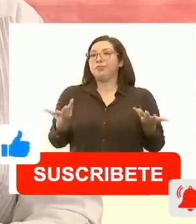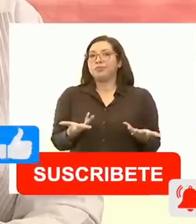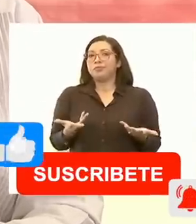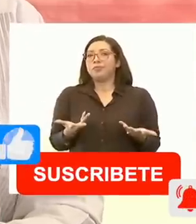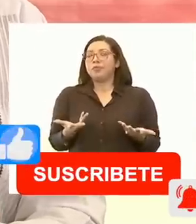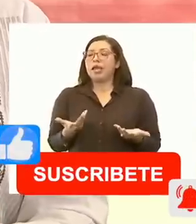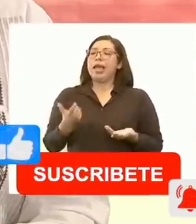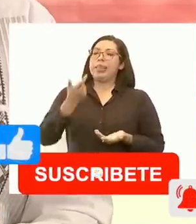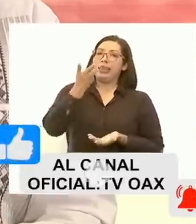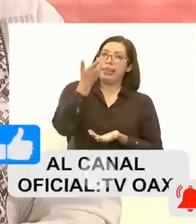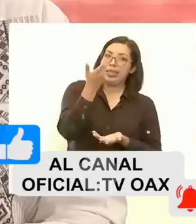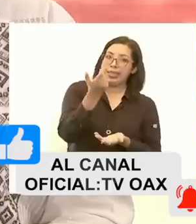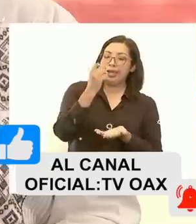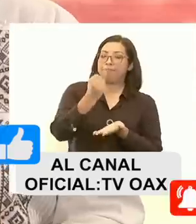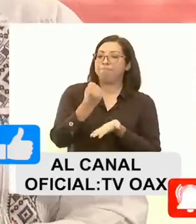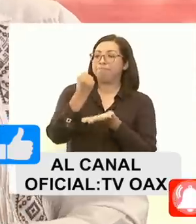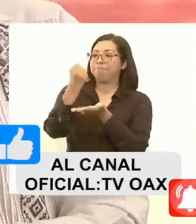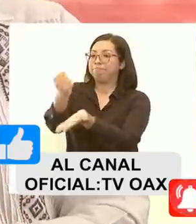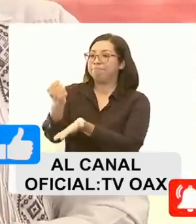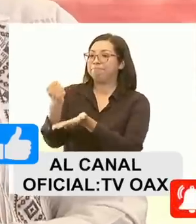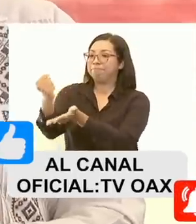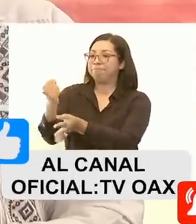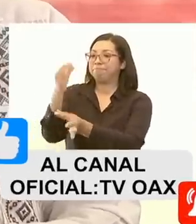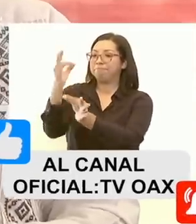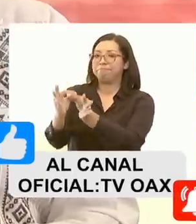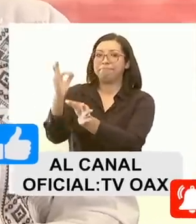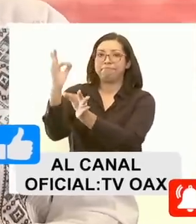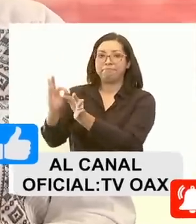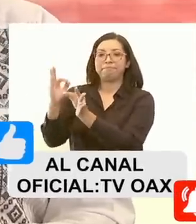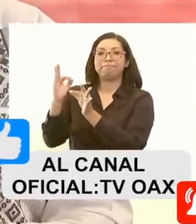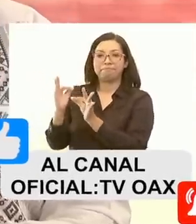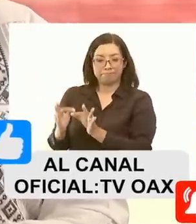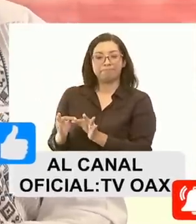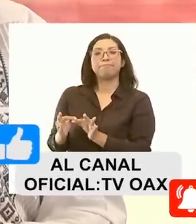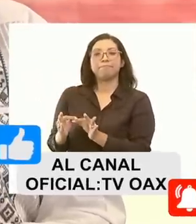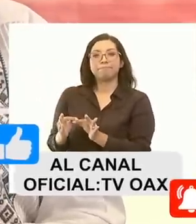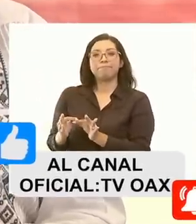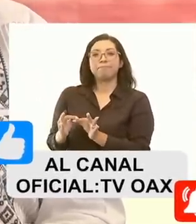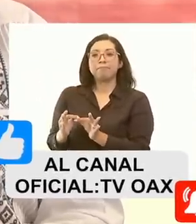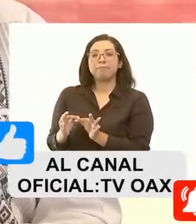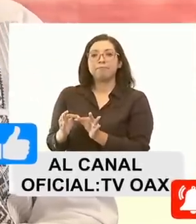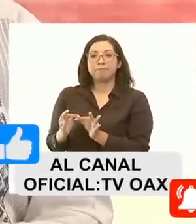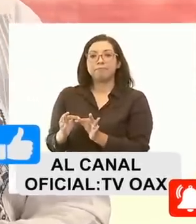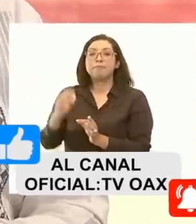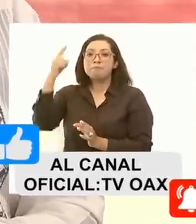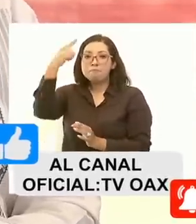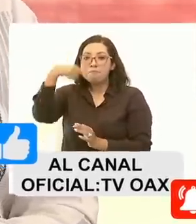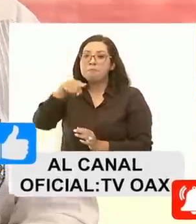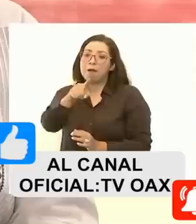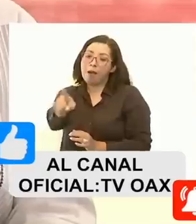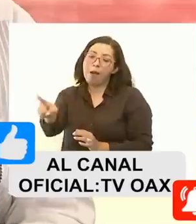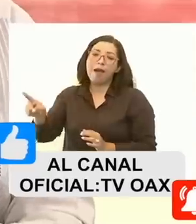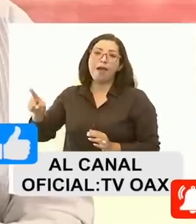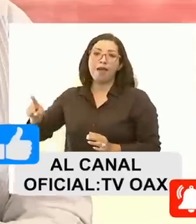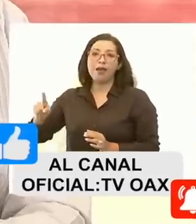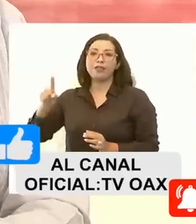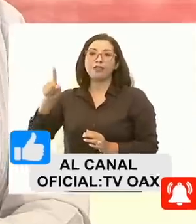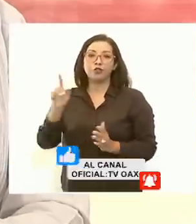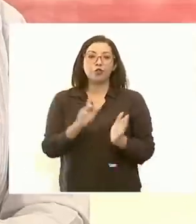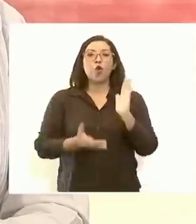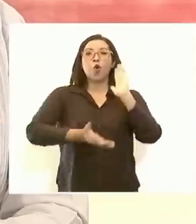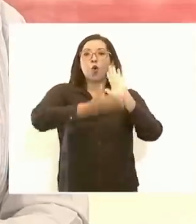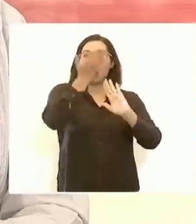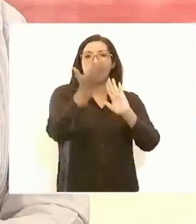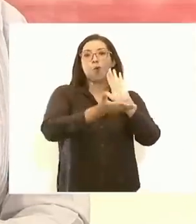el presupuesto y que podamos cumplir para que se inauguren estas